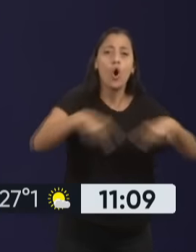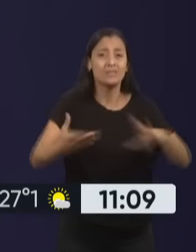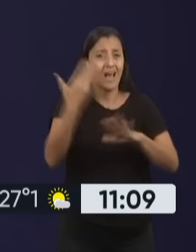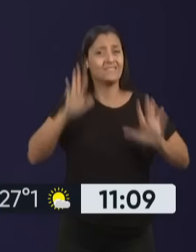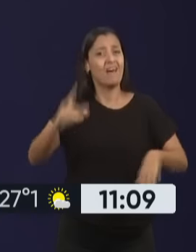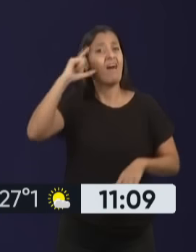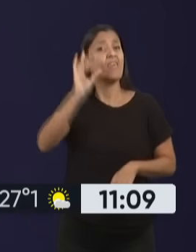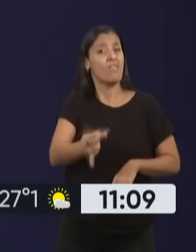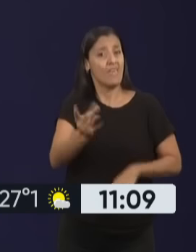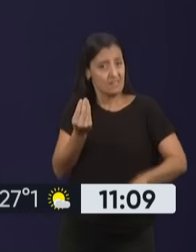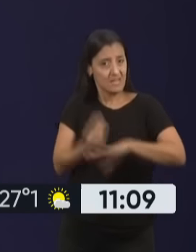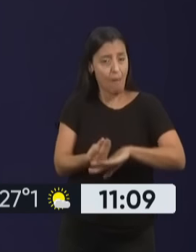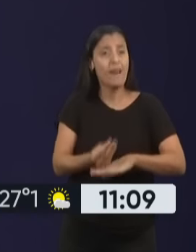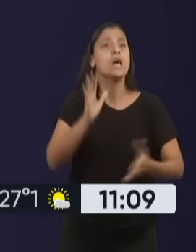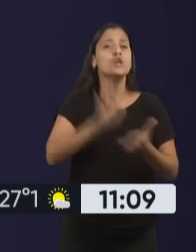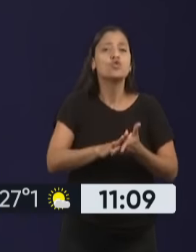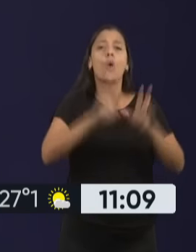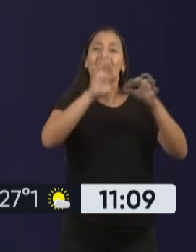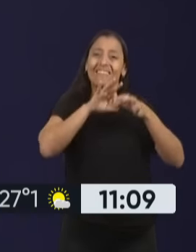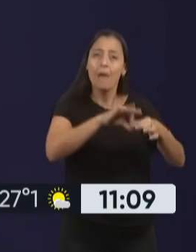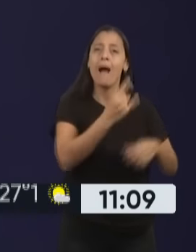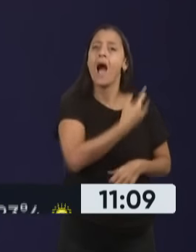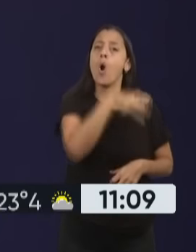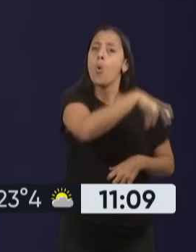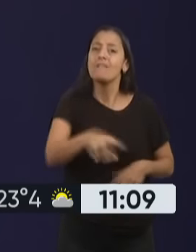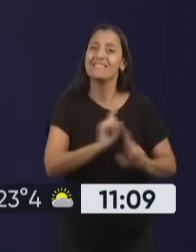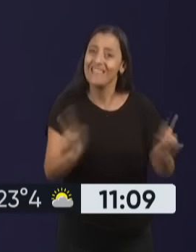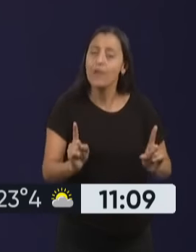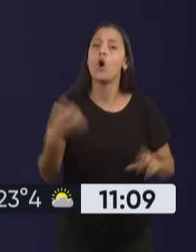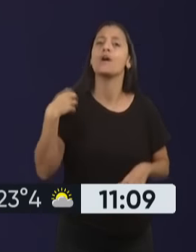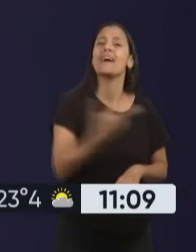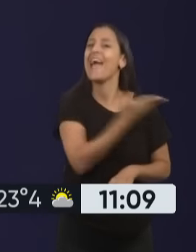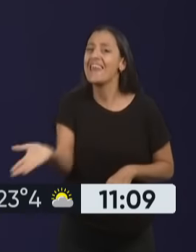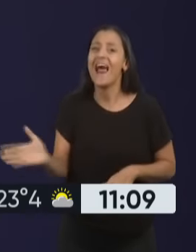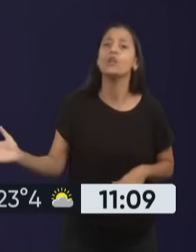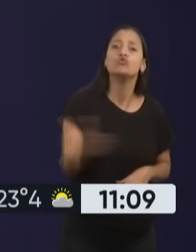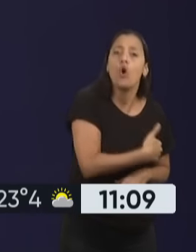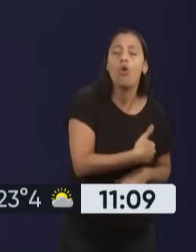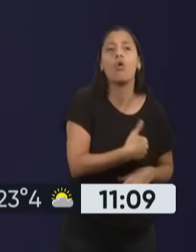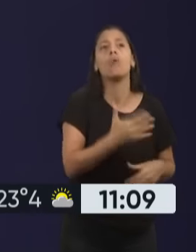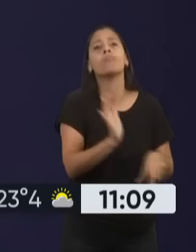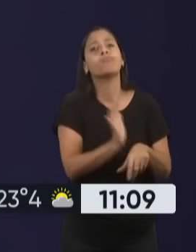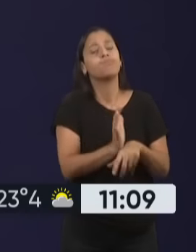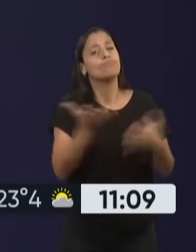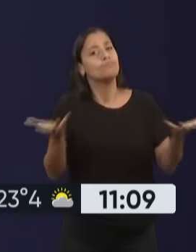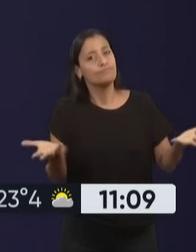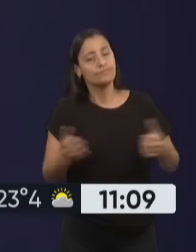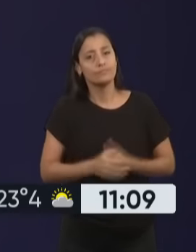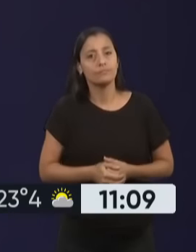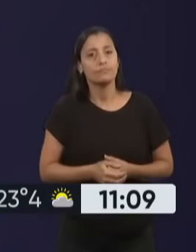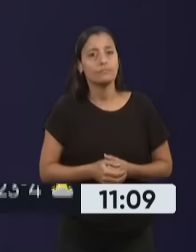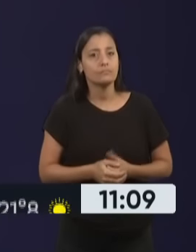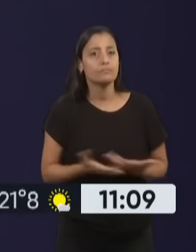diciembre no con respecto a las universidades sino en general con todas las partidas que signifiquen eh una